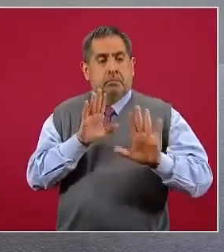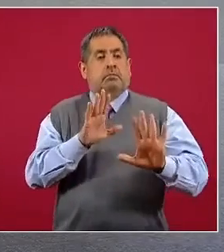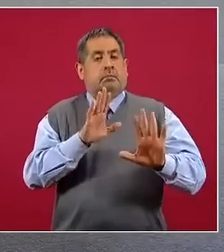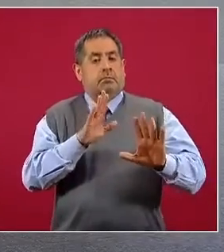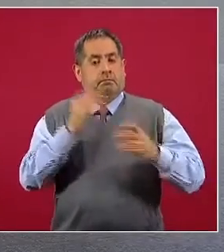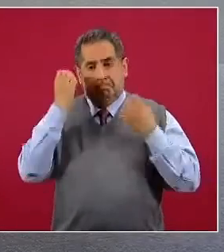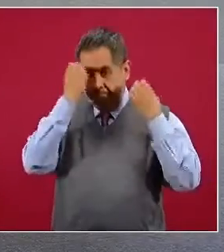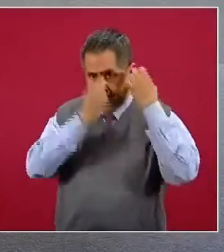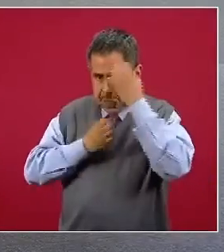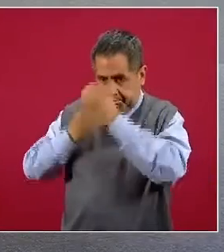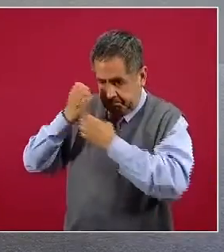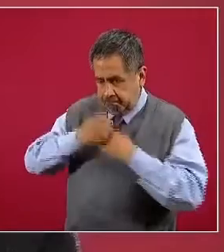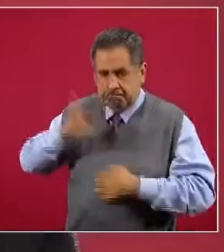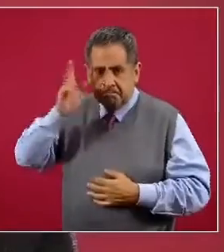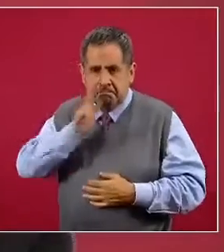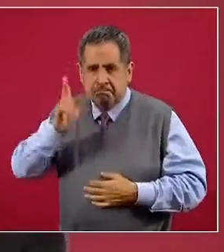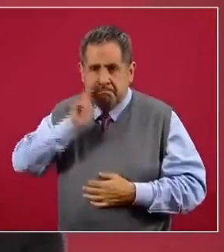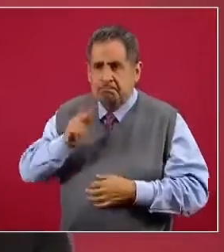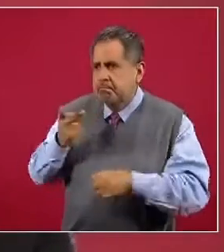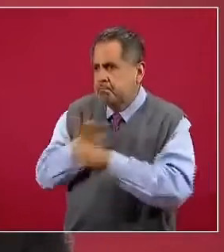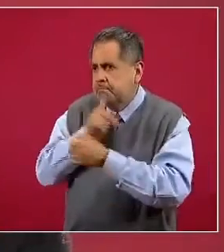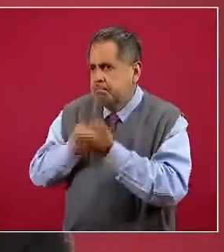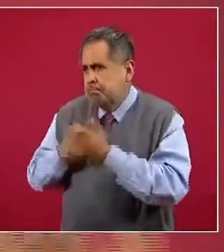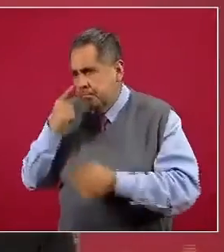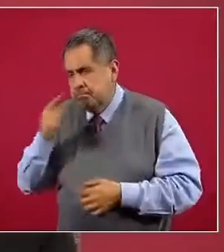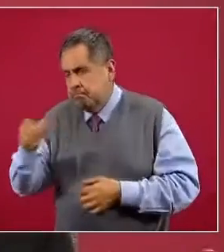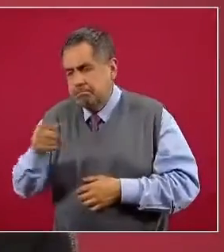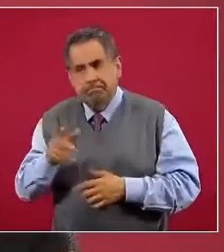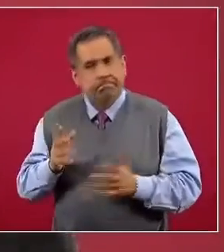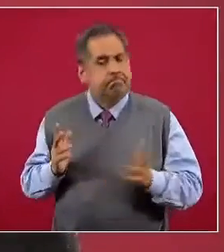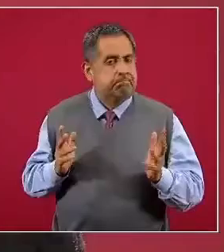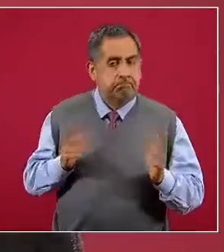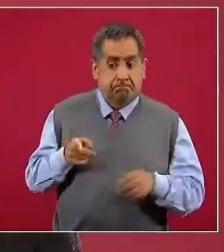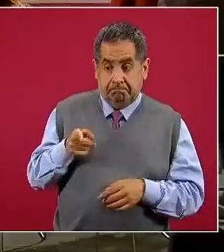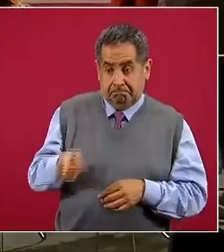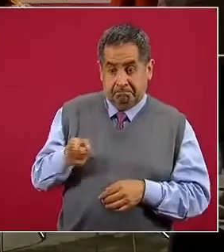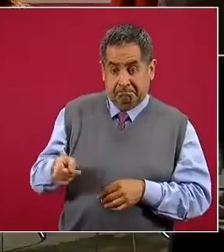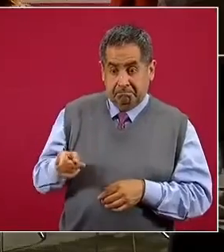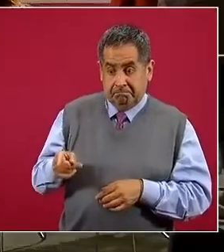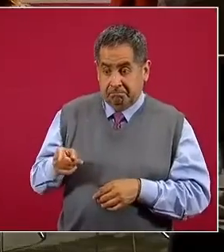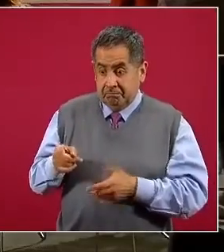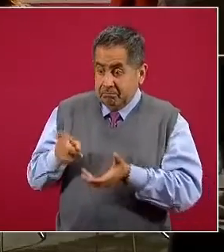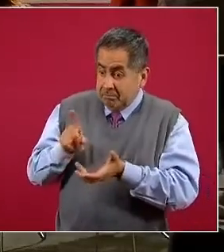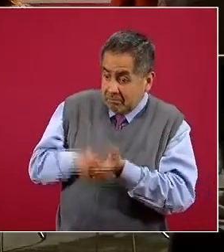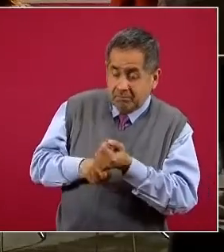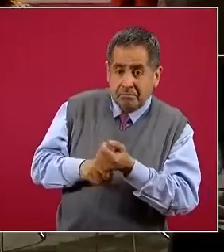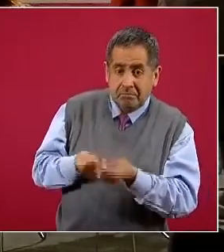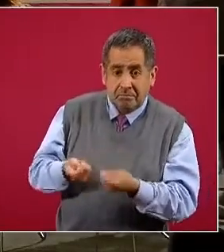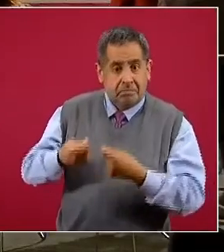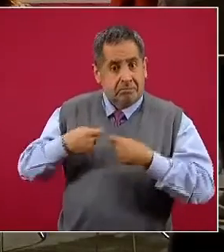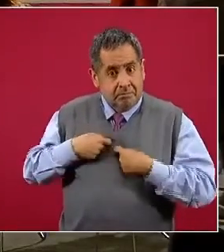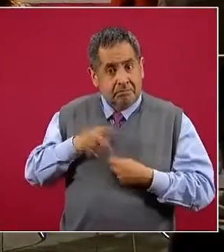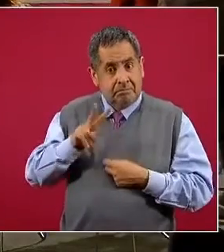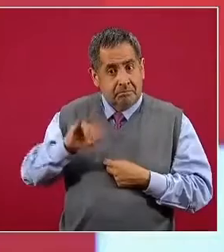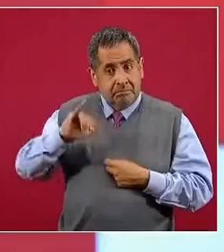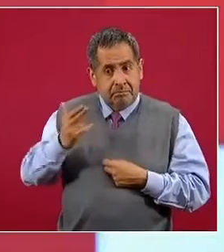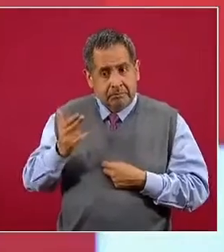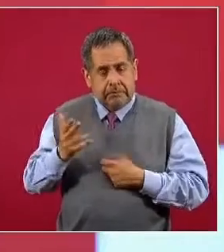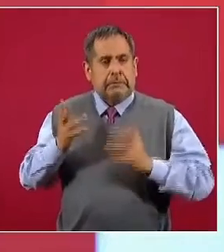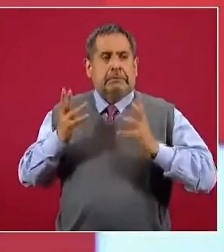revisando la evidencia sobre la magnitud en que esto pudiera ocurrir, y podría generarse